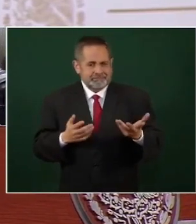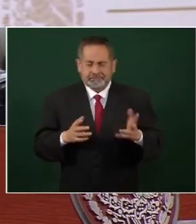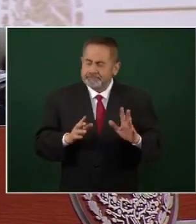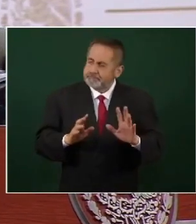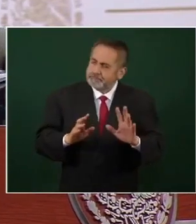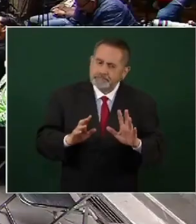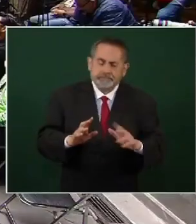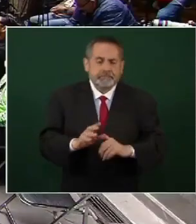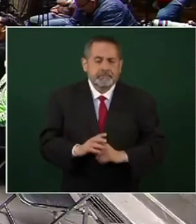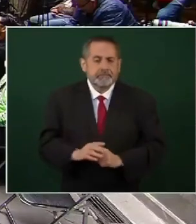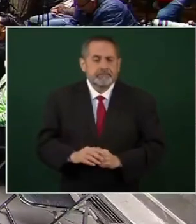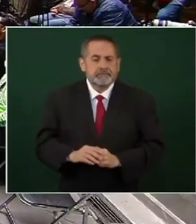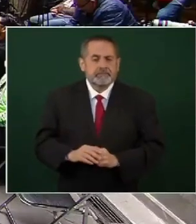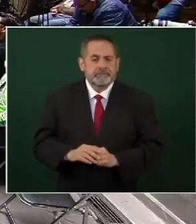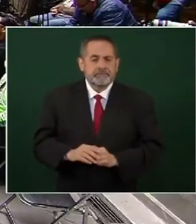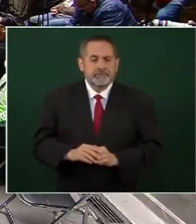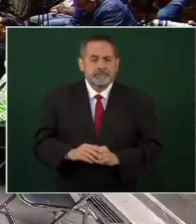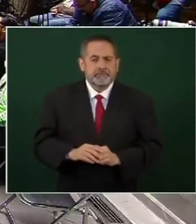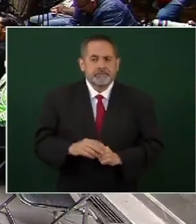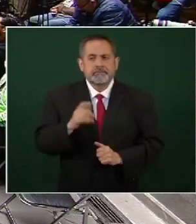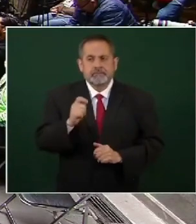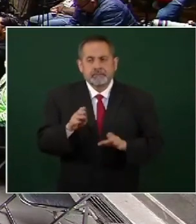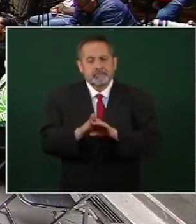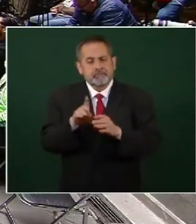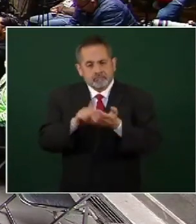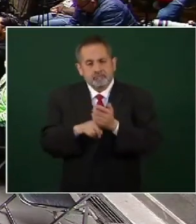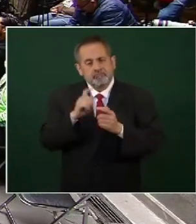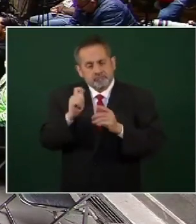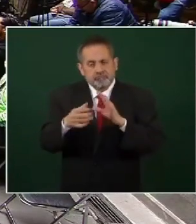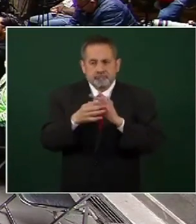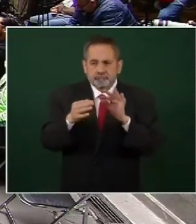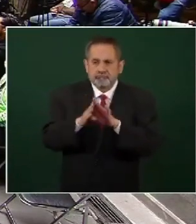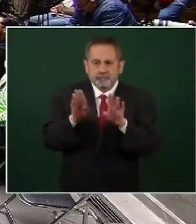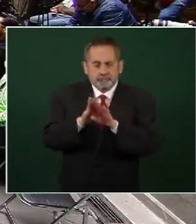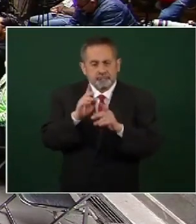Entonces, hay maneras de